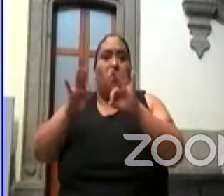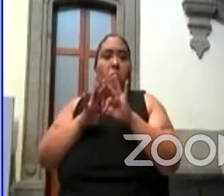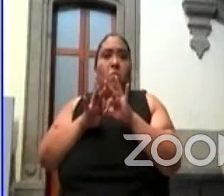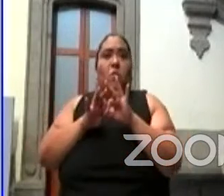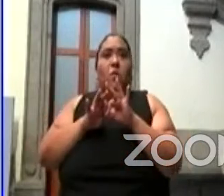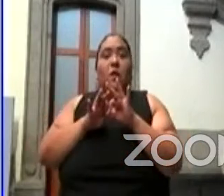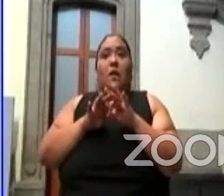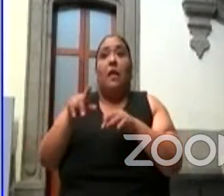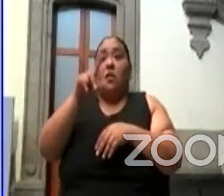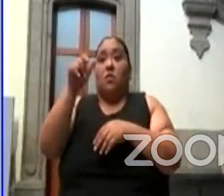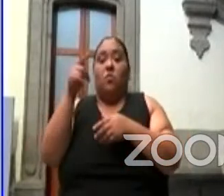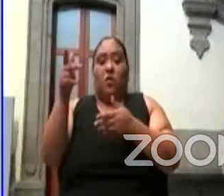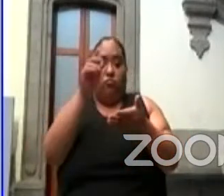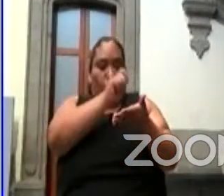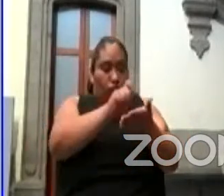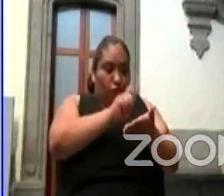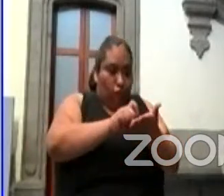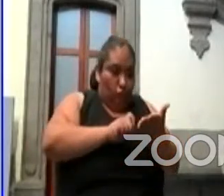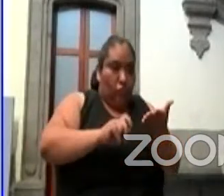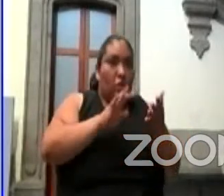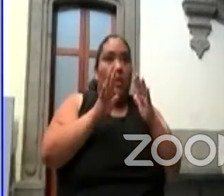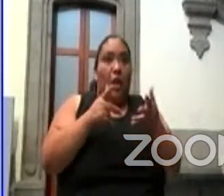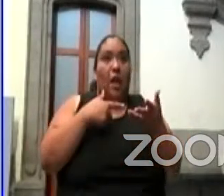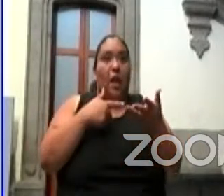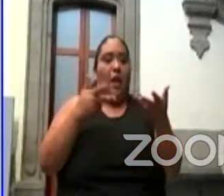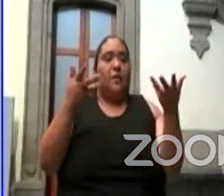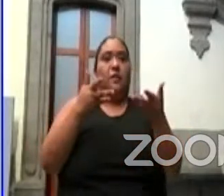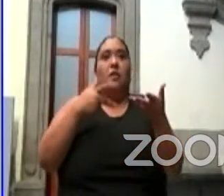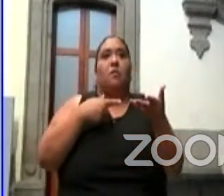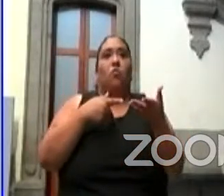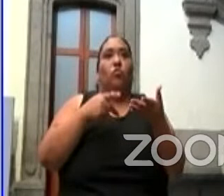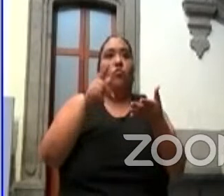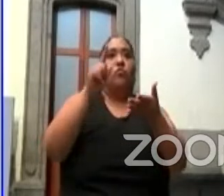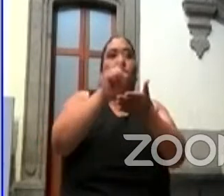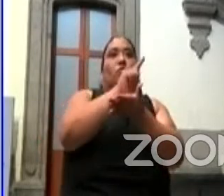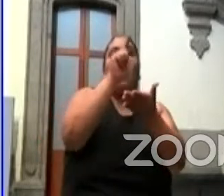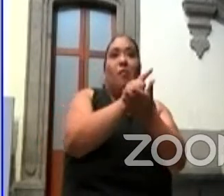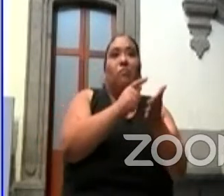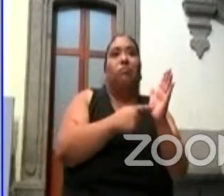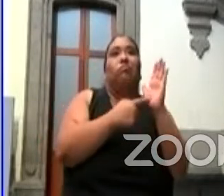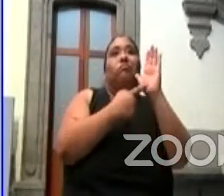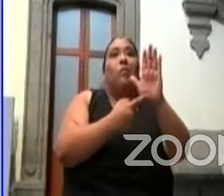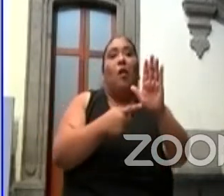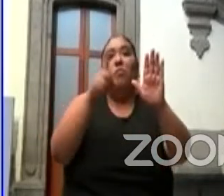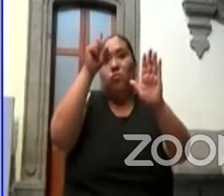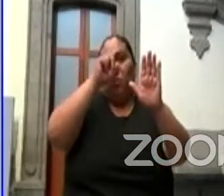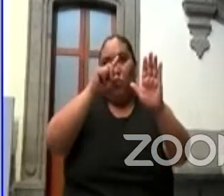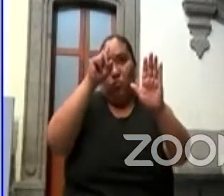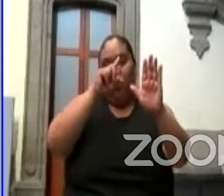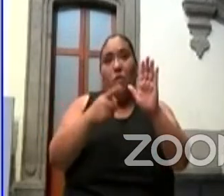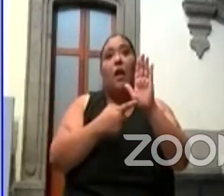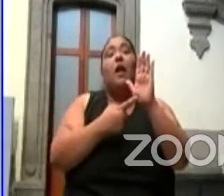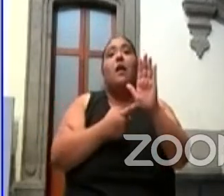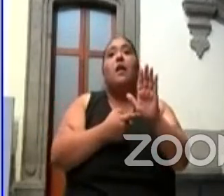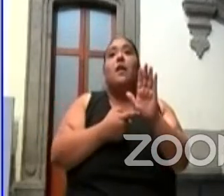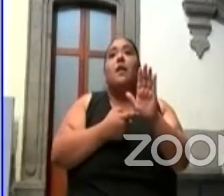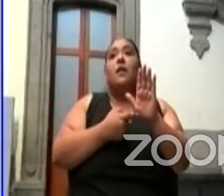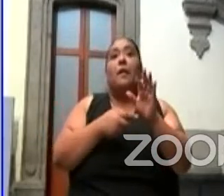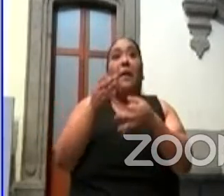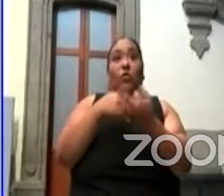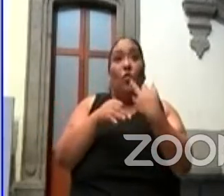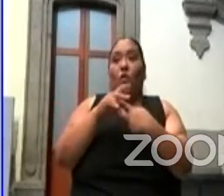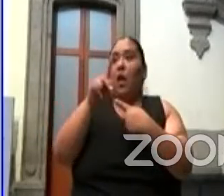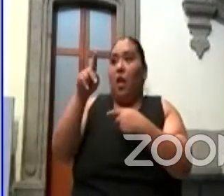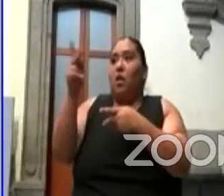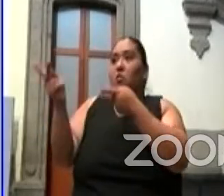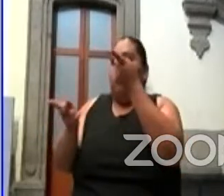eso, empezamos a elaborar una propuesta de ley, tomando en cuenta todas las